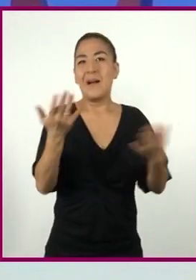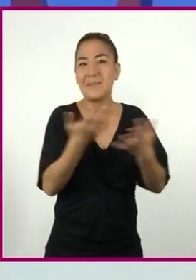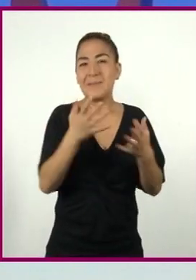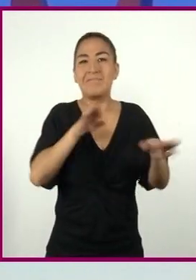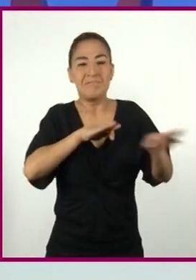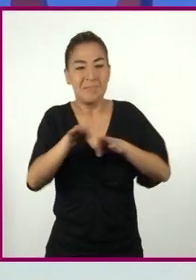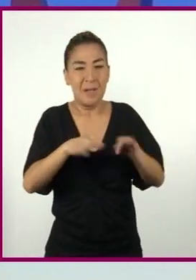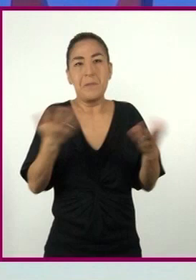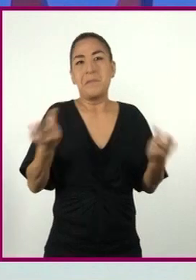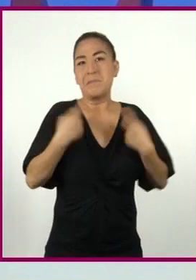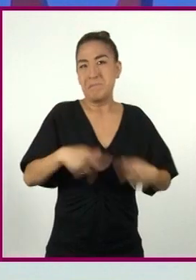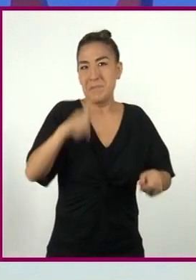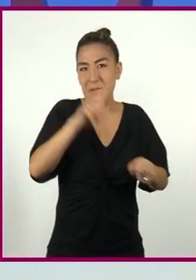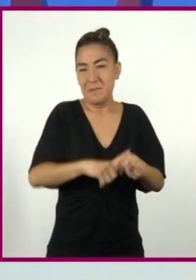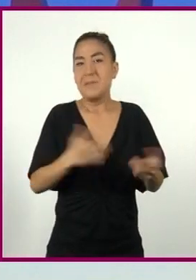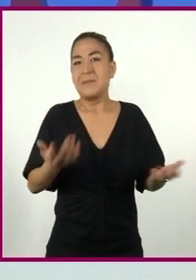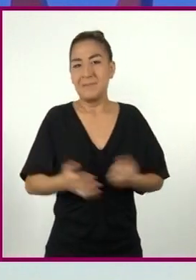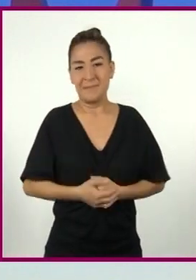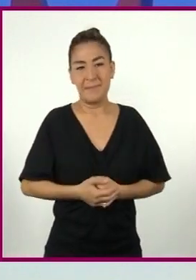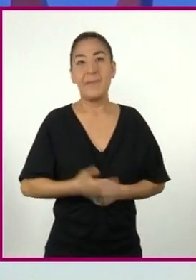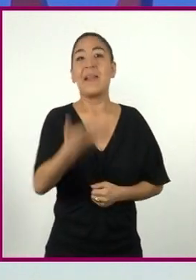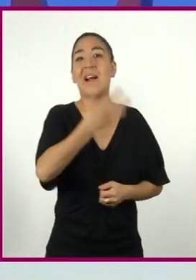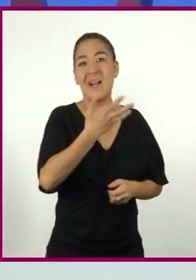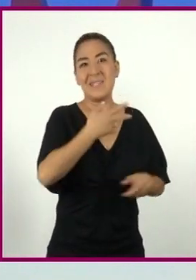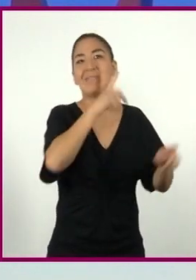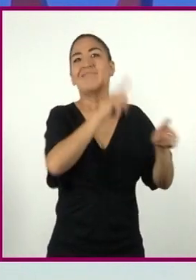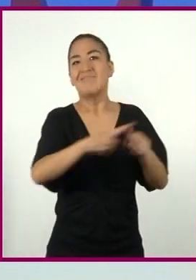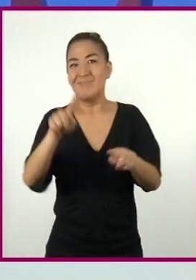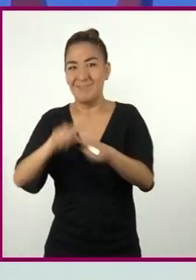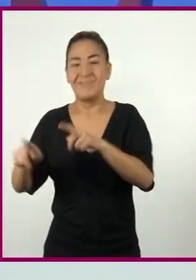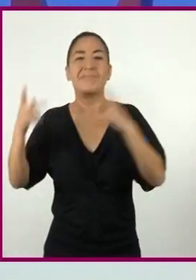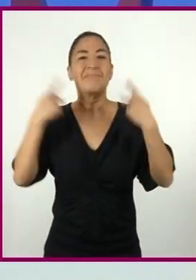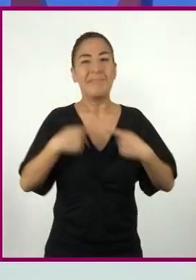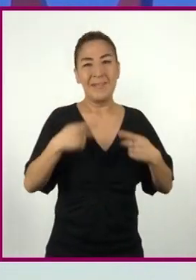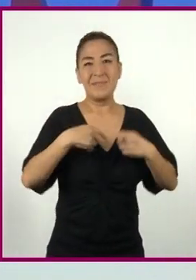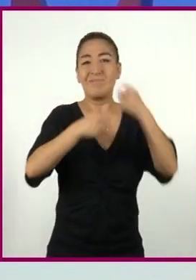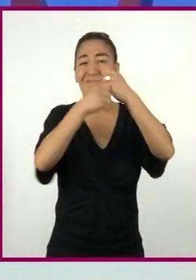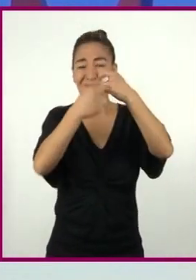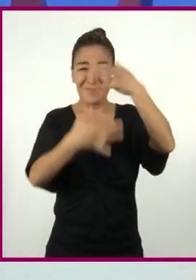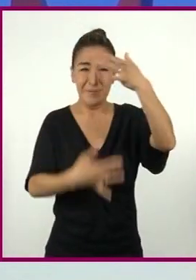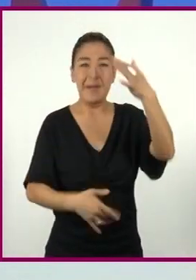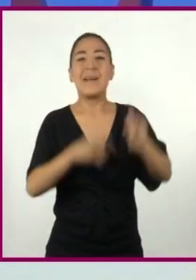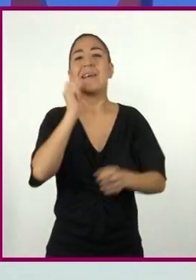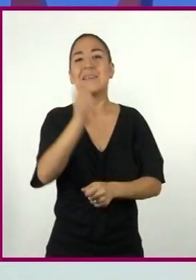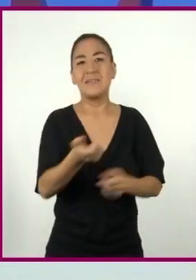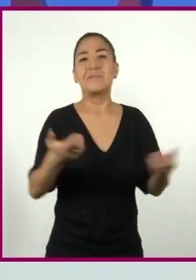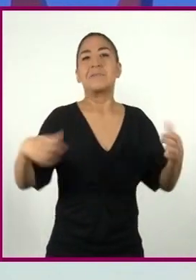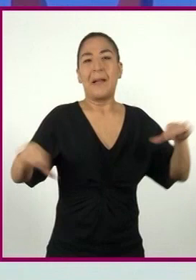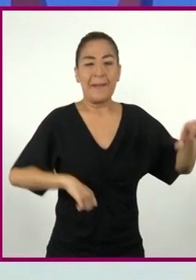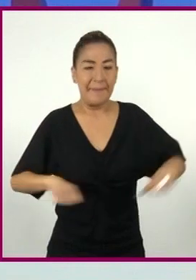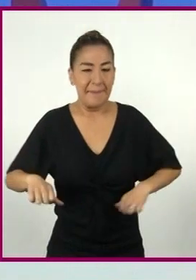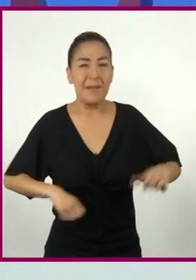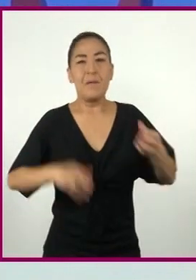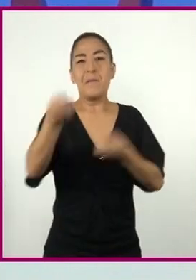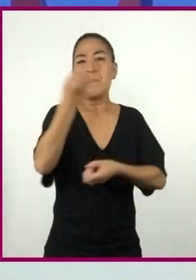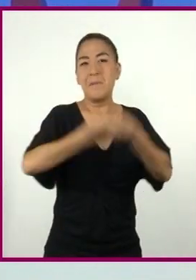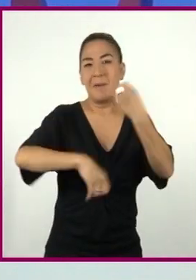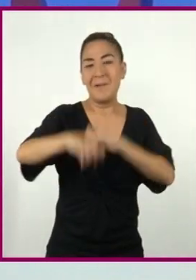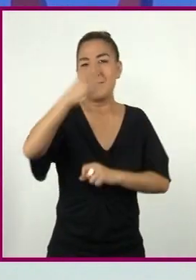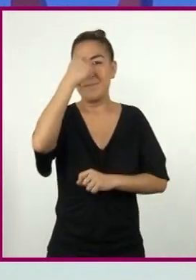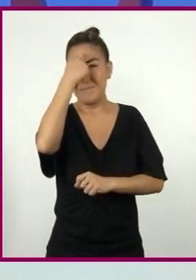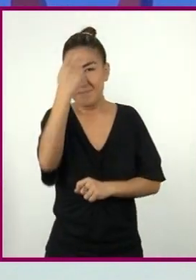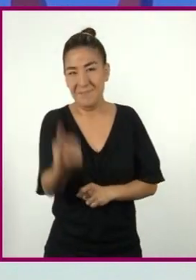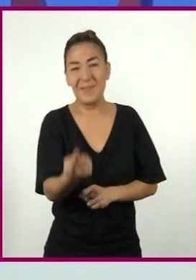su personalidad? Existe una infinidad de personajes que han realizado acciones, obras,